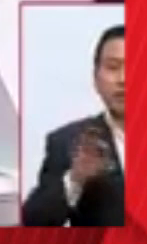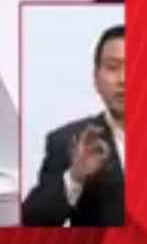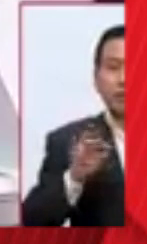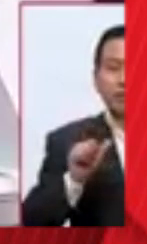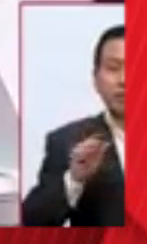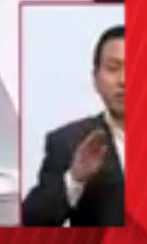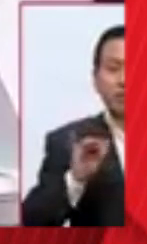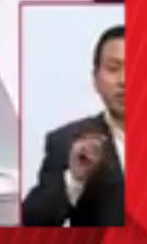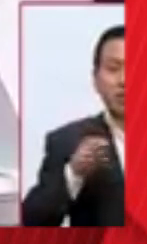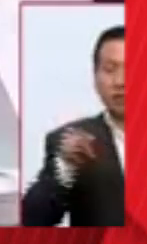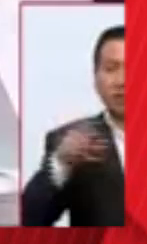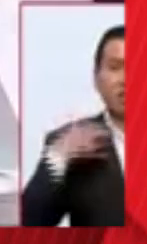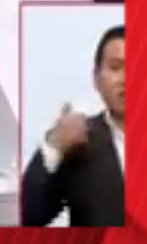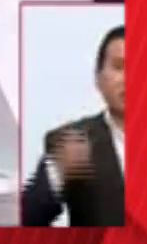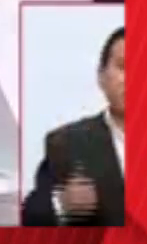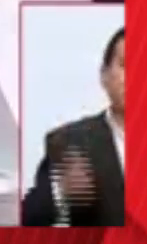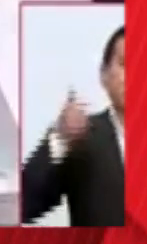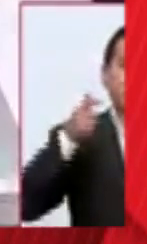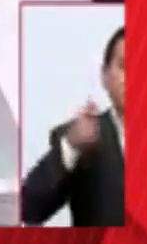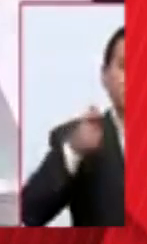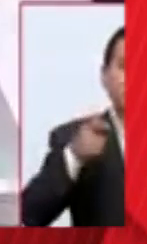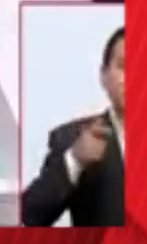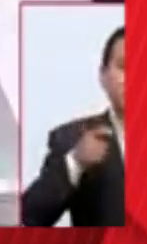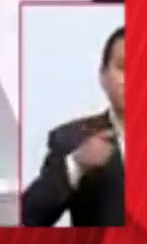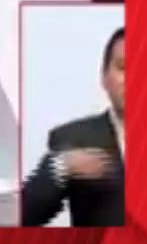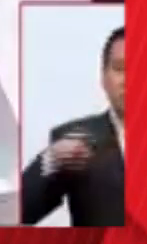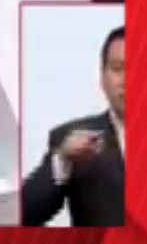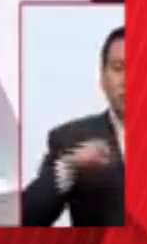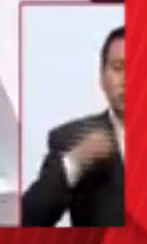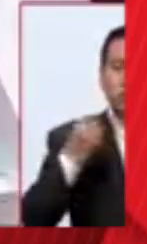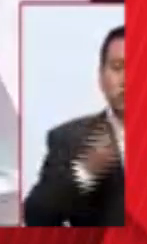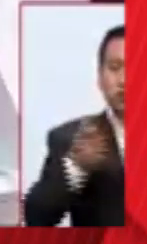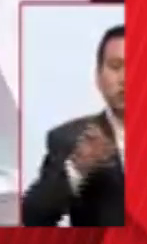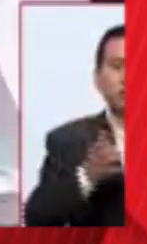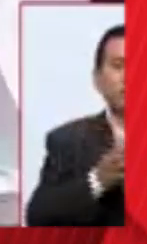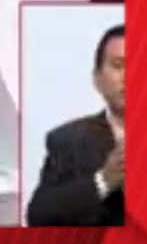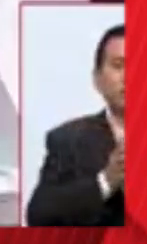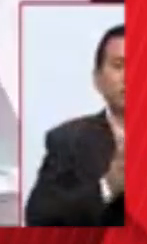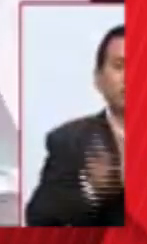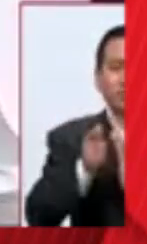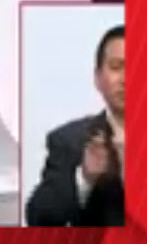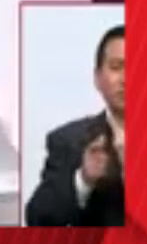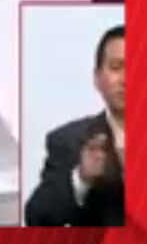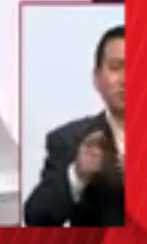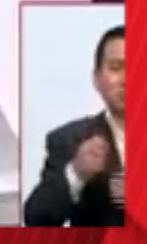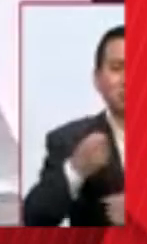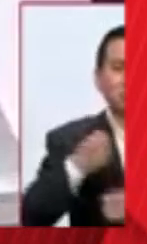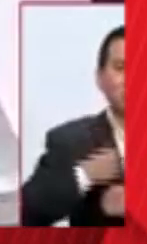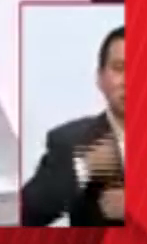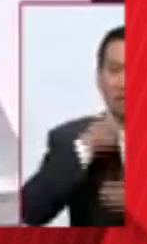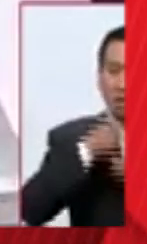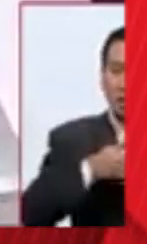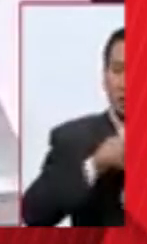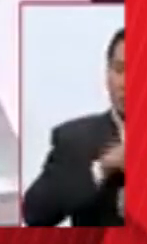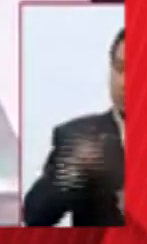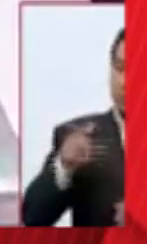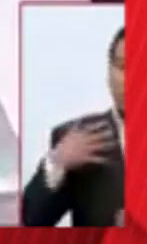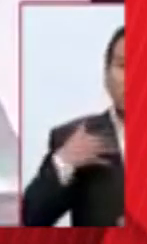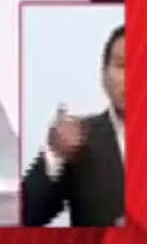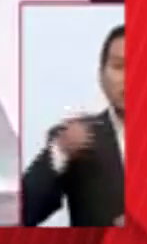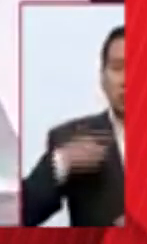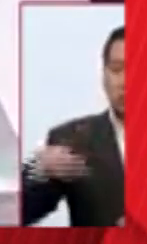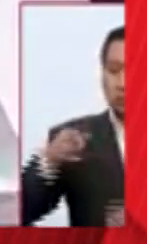Manuel Salas, comandante mayor del jefe de agrupación de fuerzas especiales Alacrán, que le manda una nota al comandante